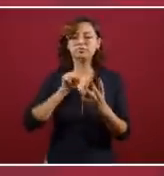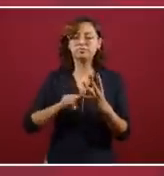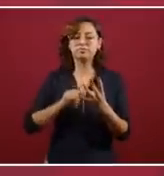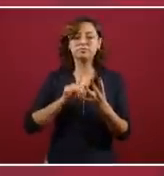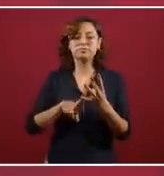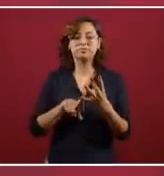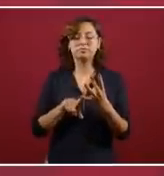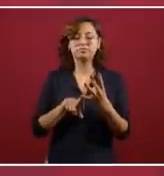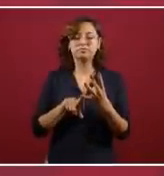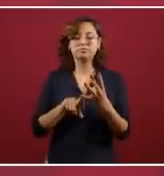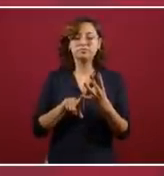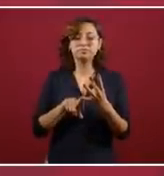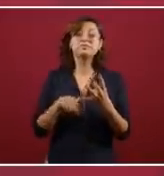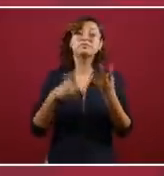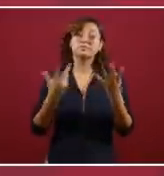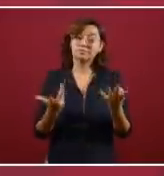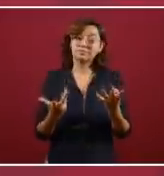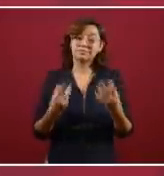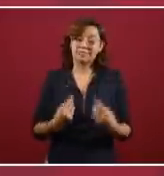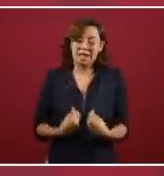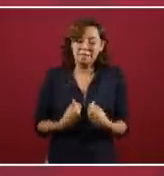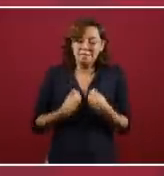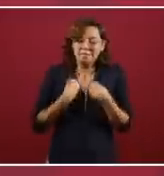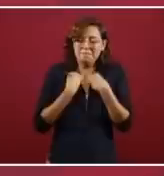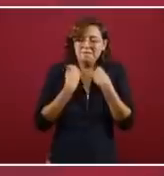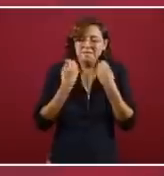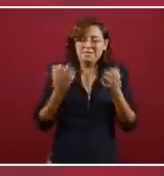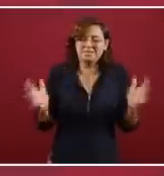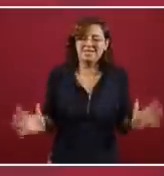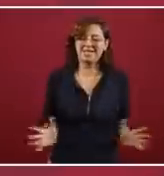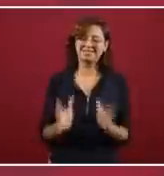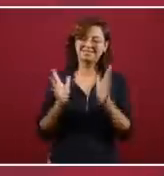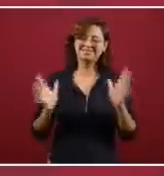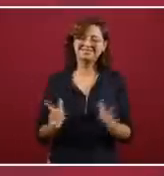Estamos sembrando vida,